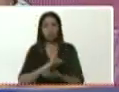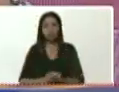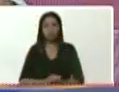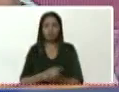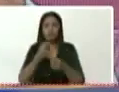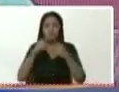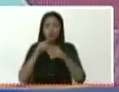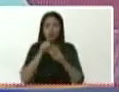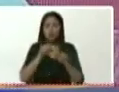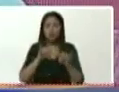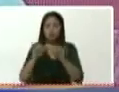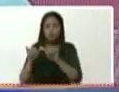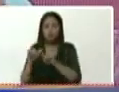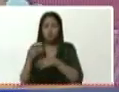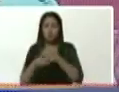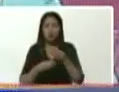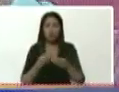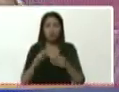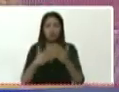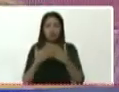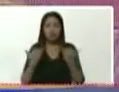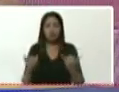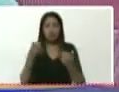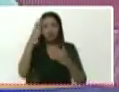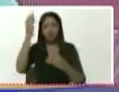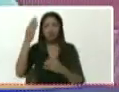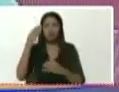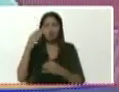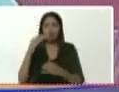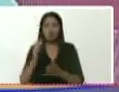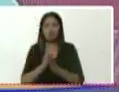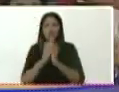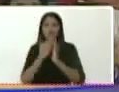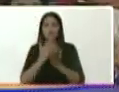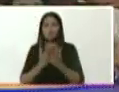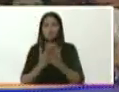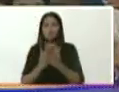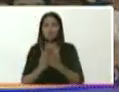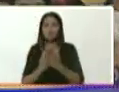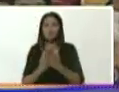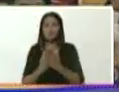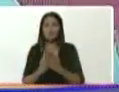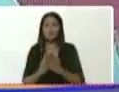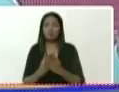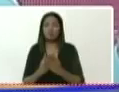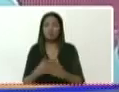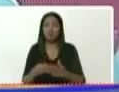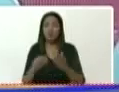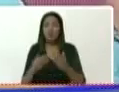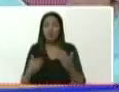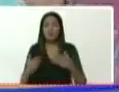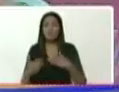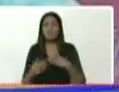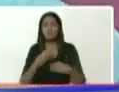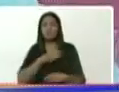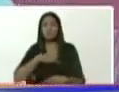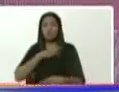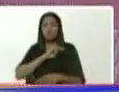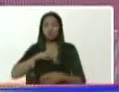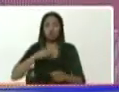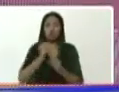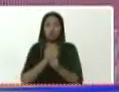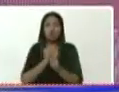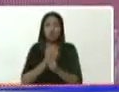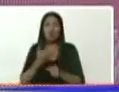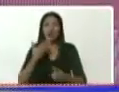pero mientras tanto, a Dios rogando y con la gran misión vivienda trabajando, a